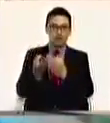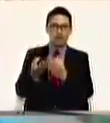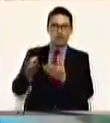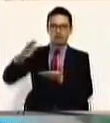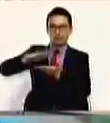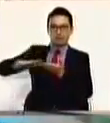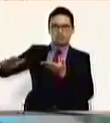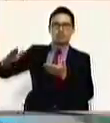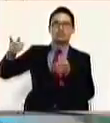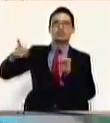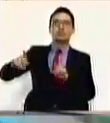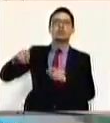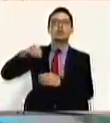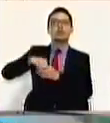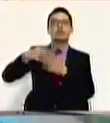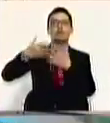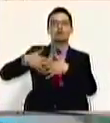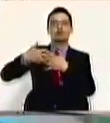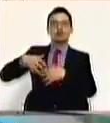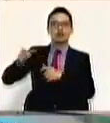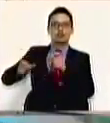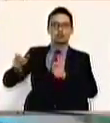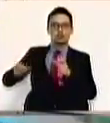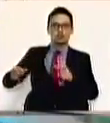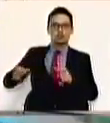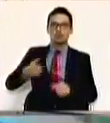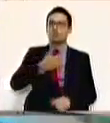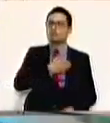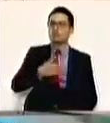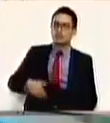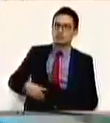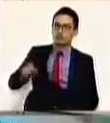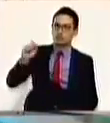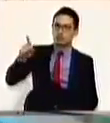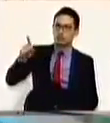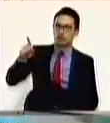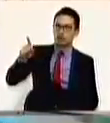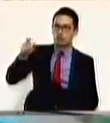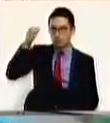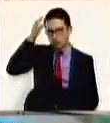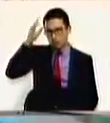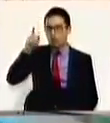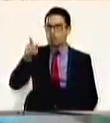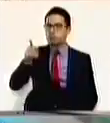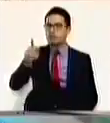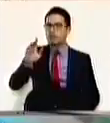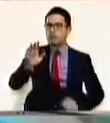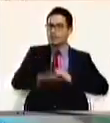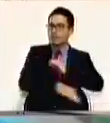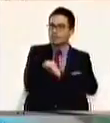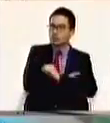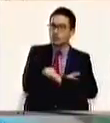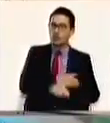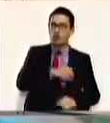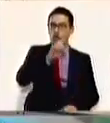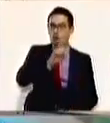también de sus funcionarios. Presidente, ¿hay acaso ministros o